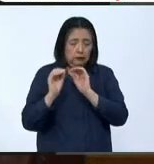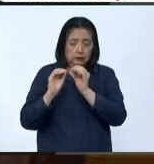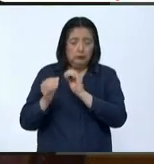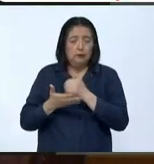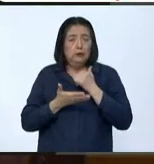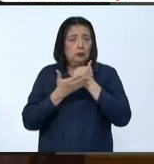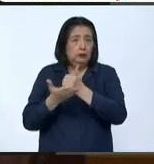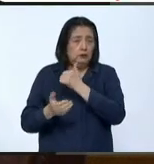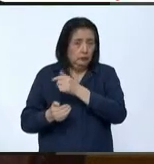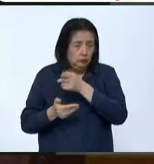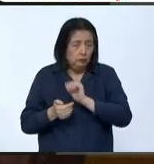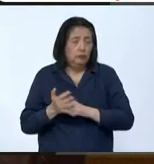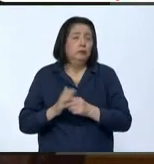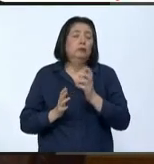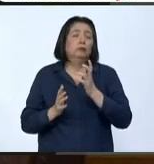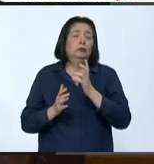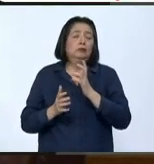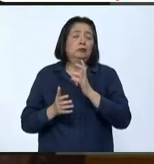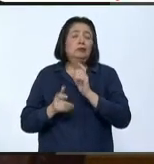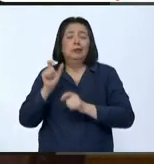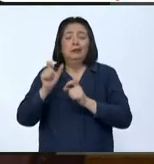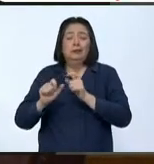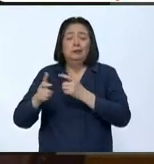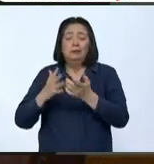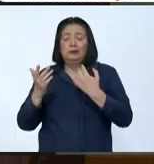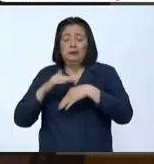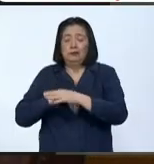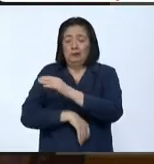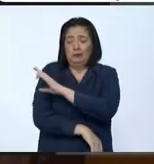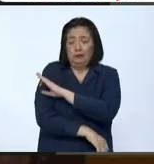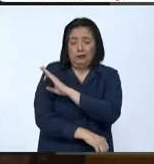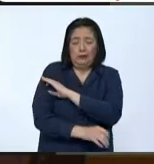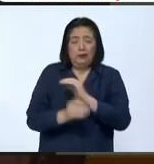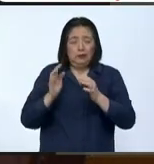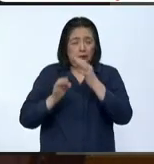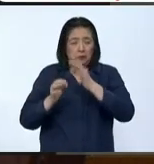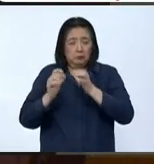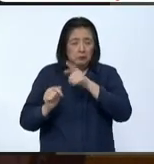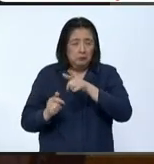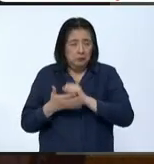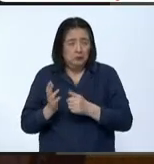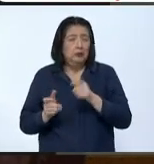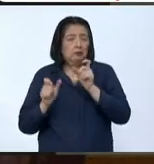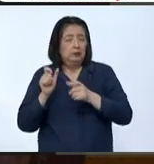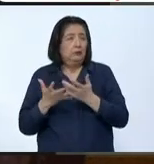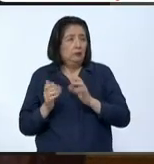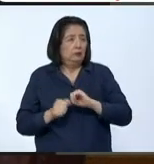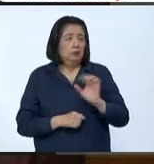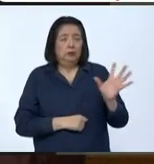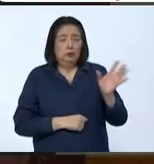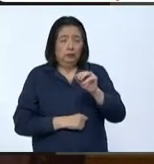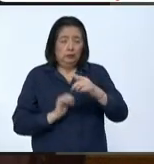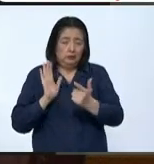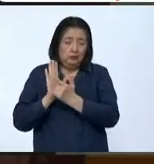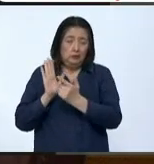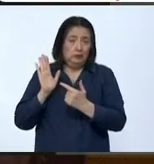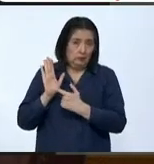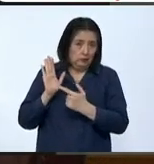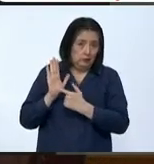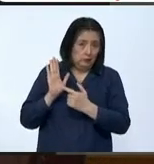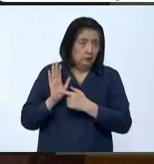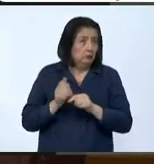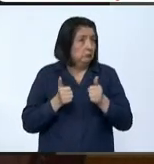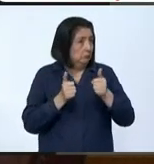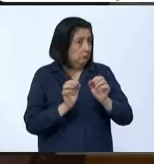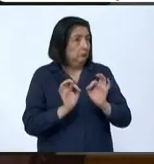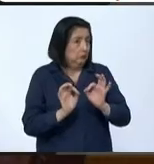colaboración dentro de nuestro sistema jurídico penal todos debemos convenir en que esta ley ha dado